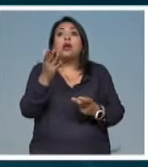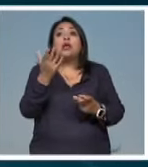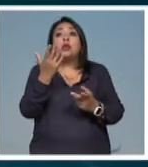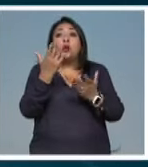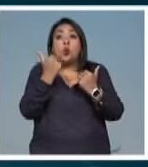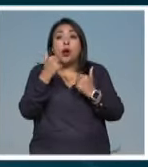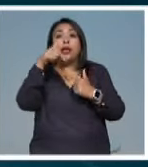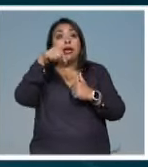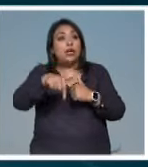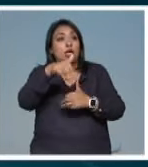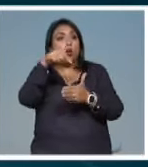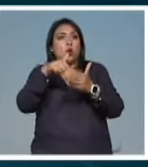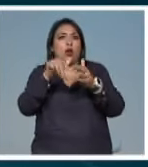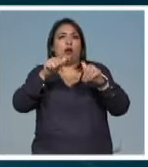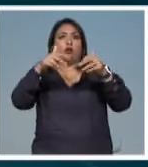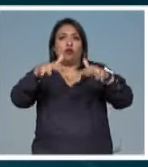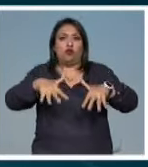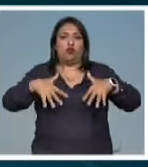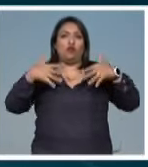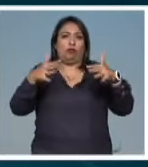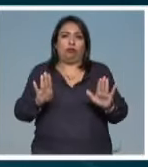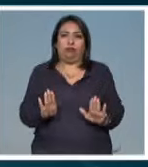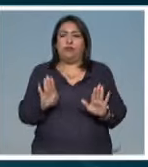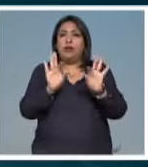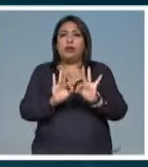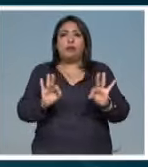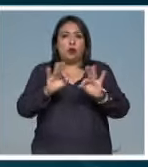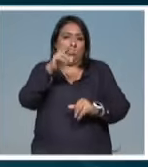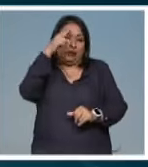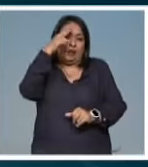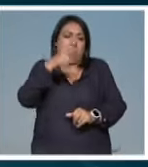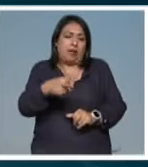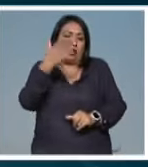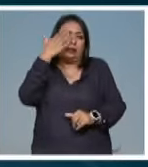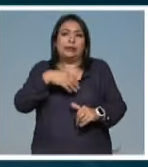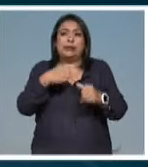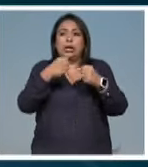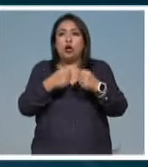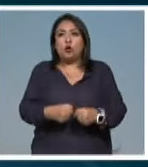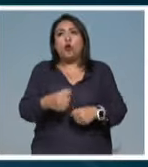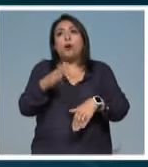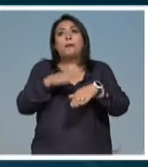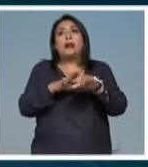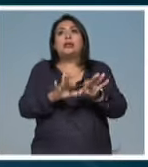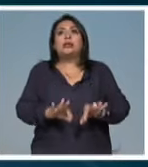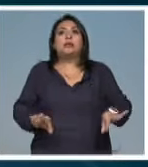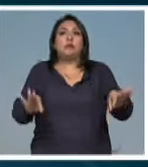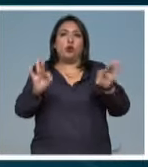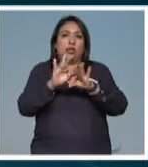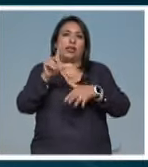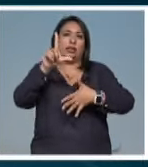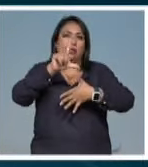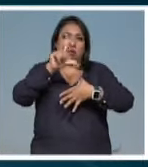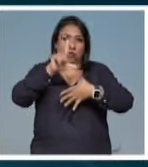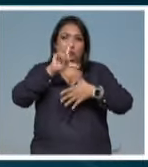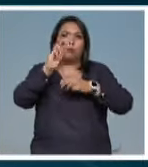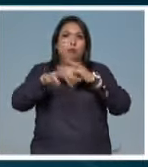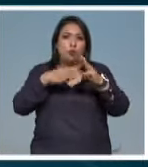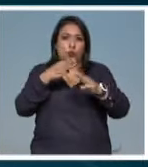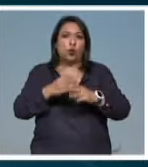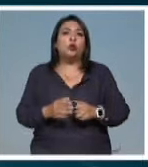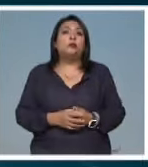en este foro que en su tipo es el más importante de México, sin duda alguna, de los más importantes de Latinoamérica y el mundo.